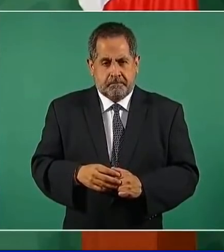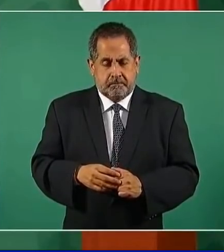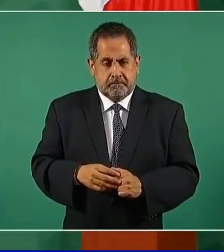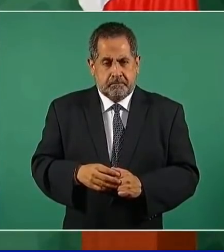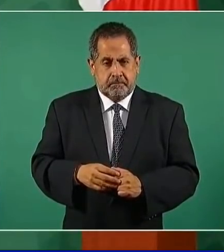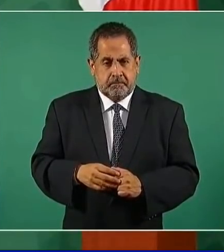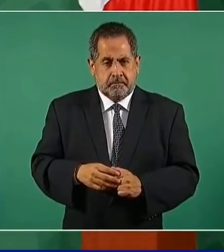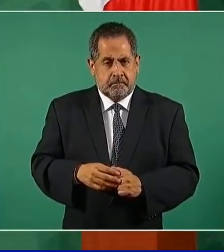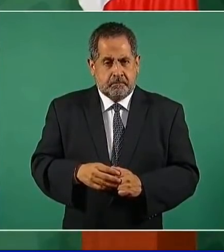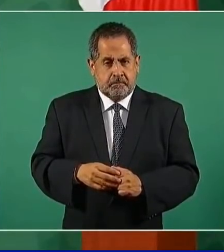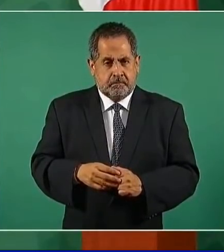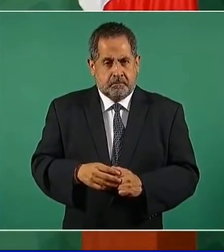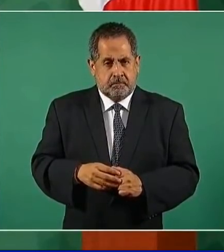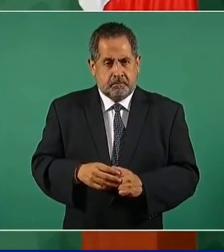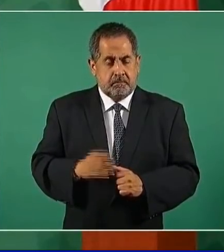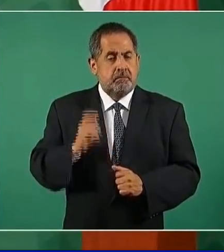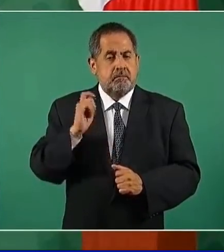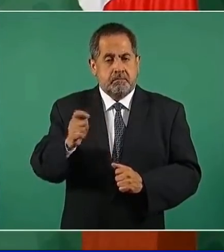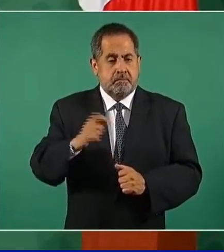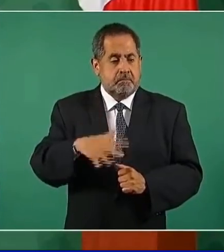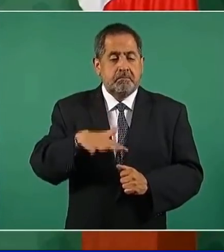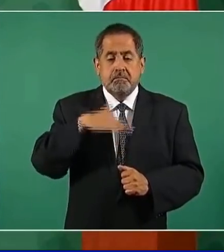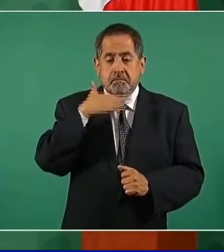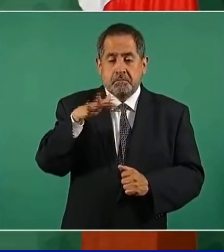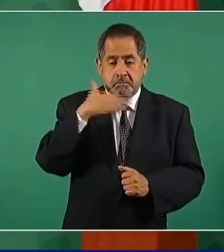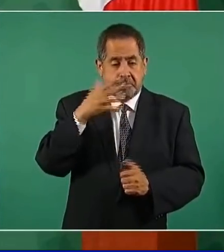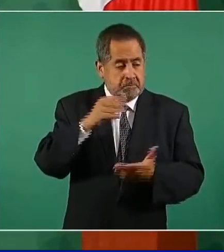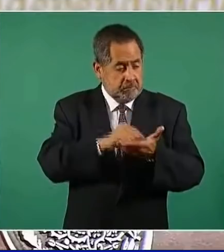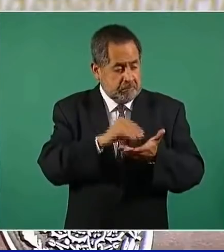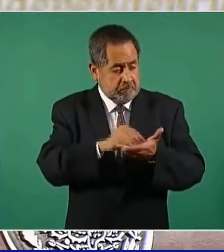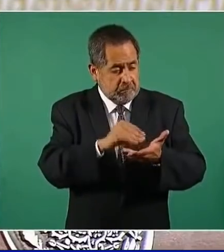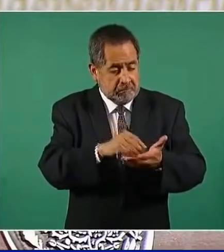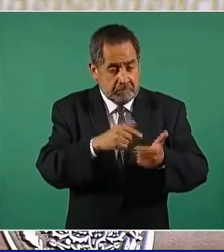se destierra la corrupción,